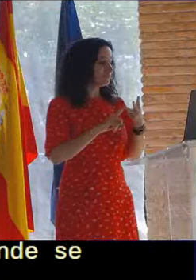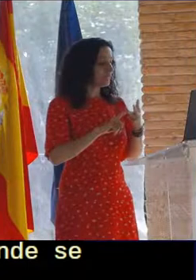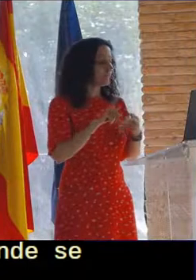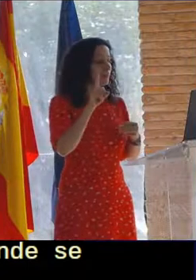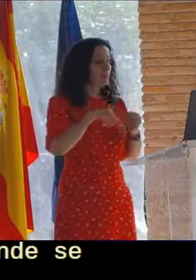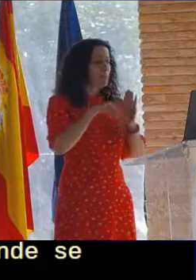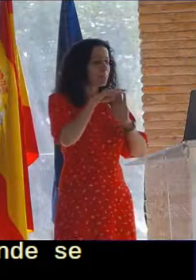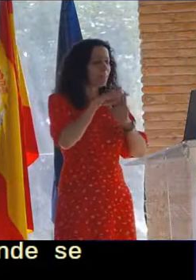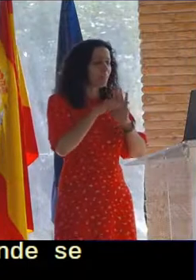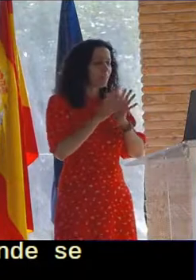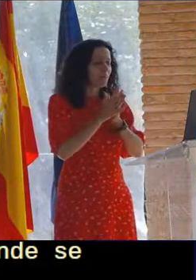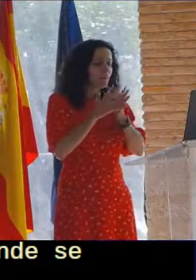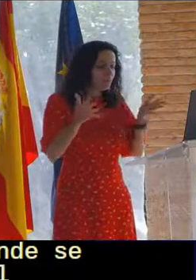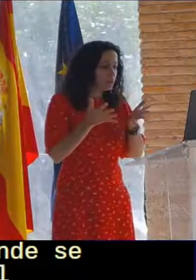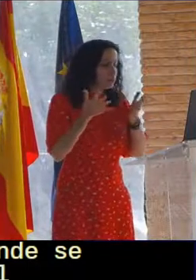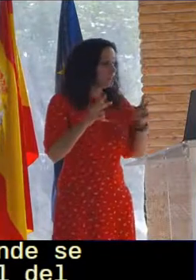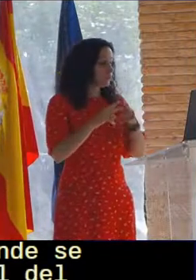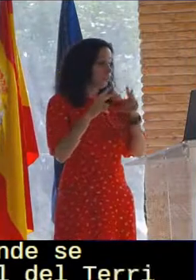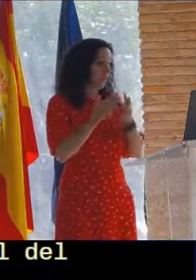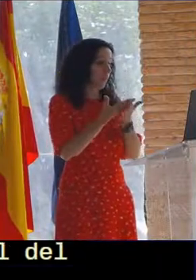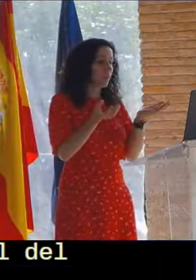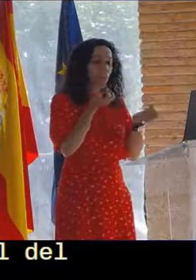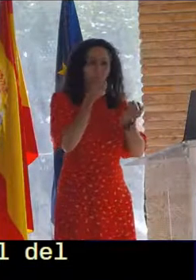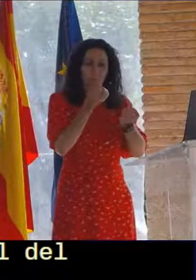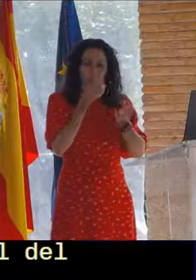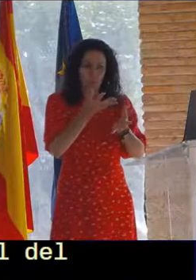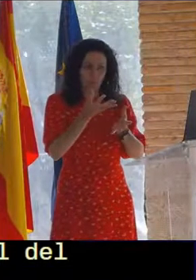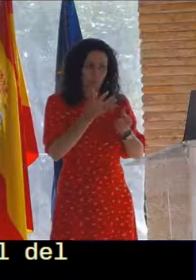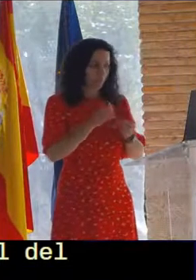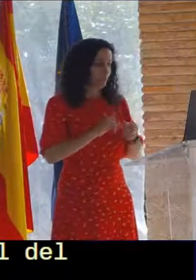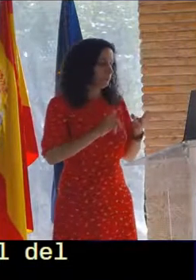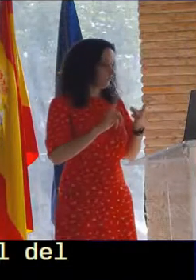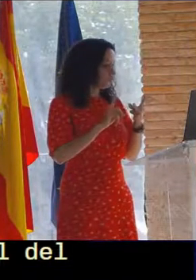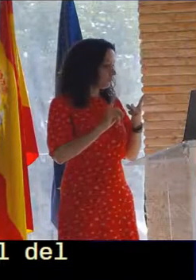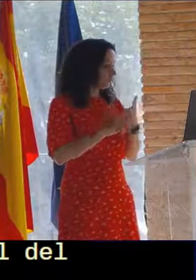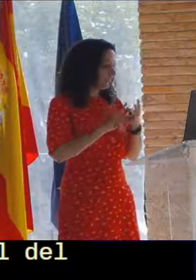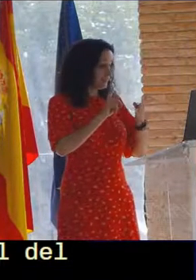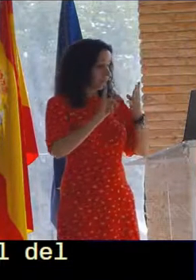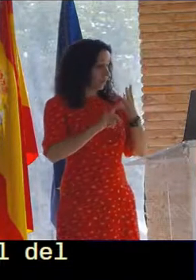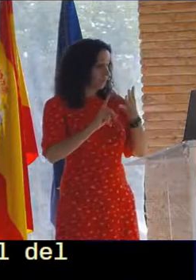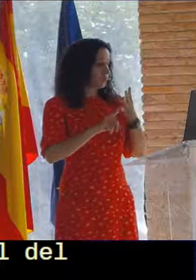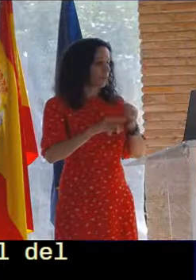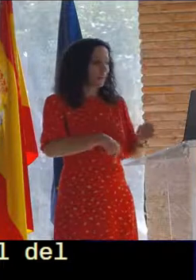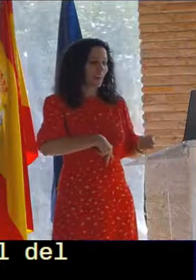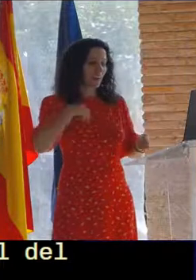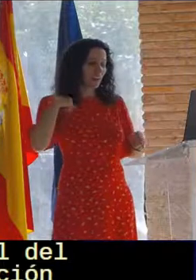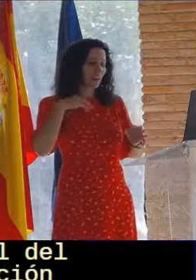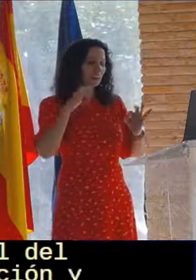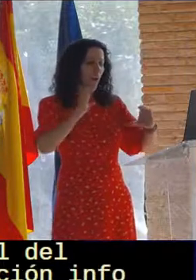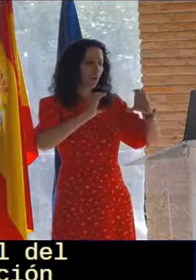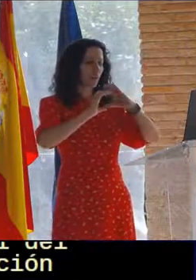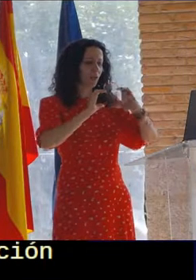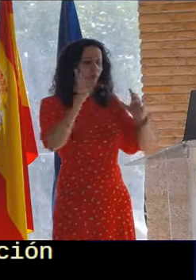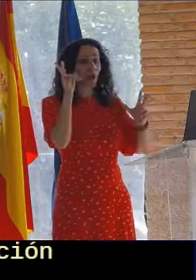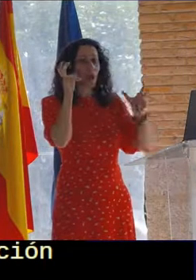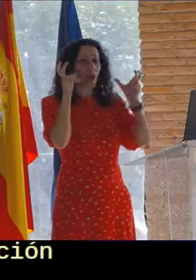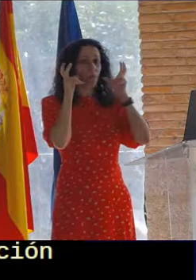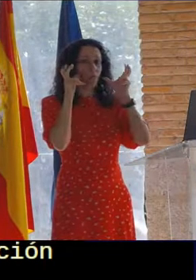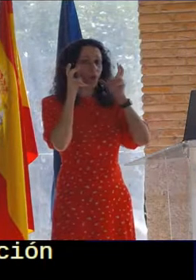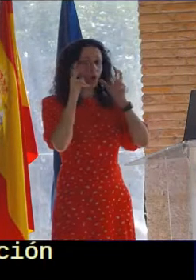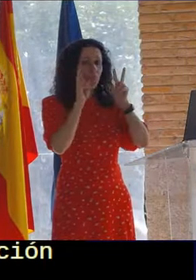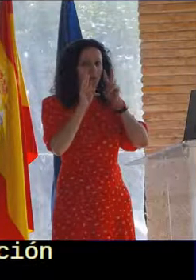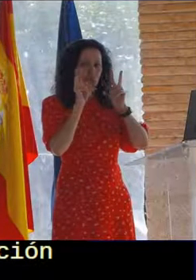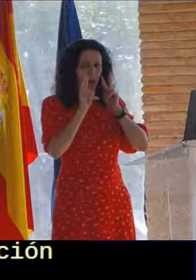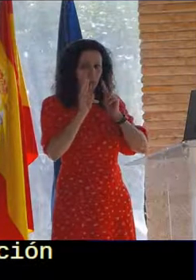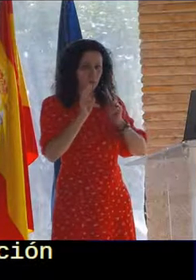de noos como lengua oficial del territorio español eh Hay también derecho a la formación e información eh